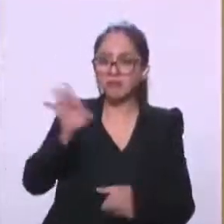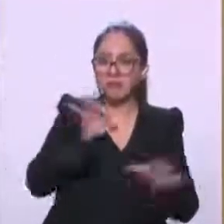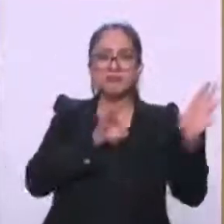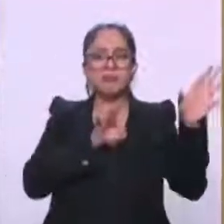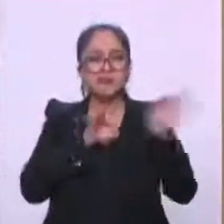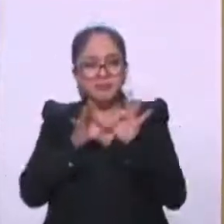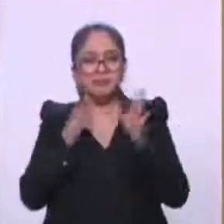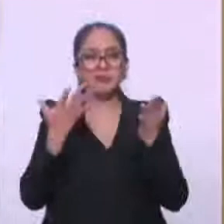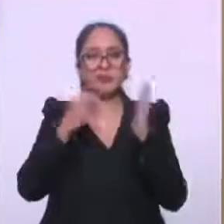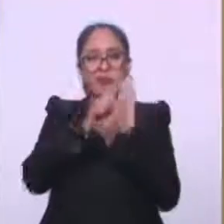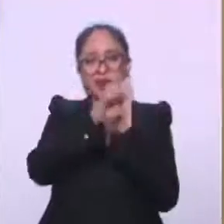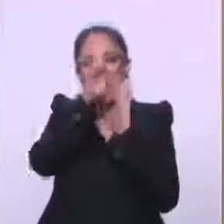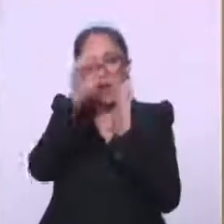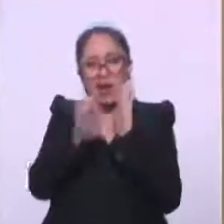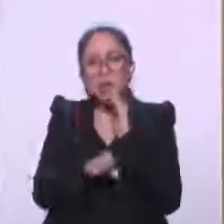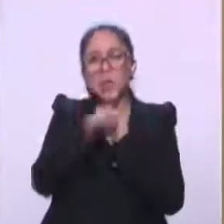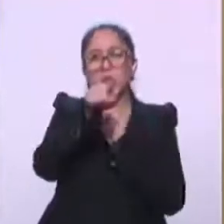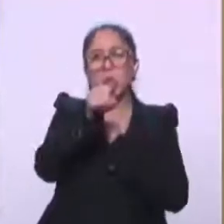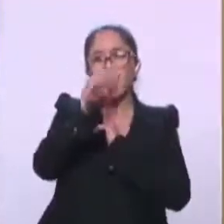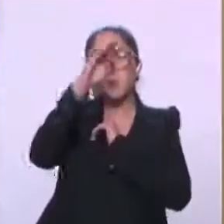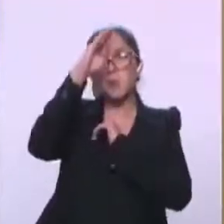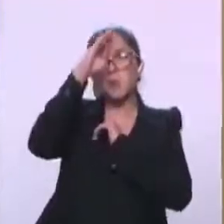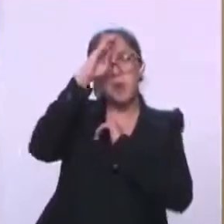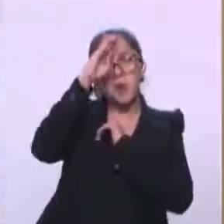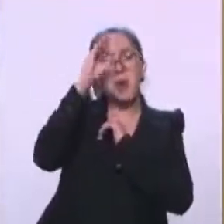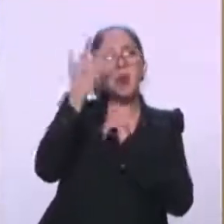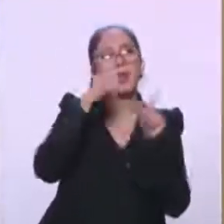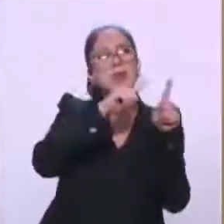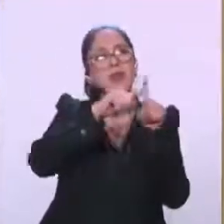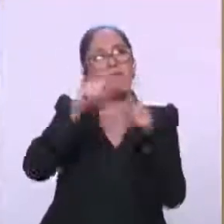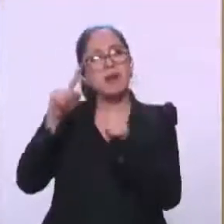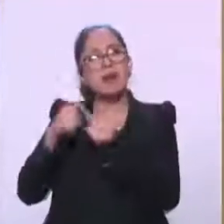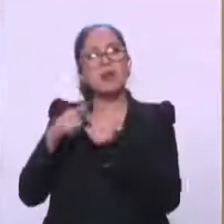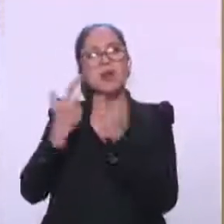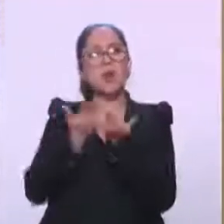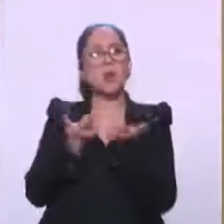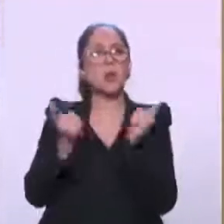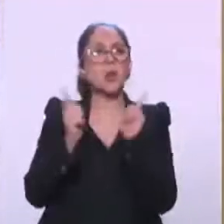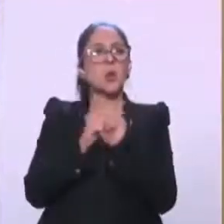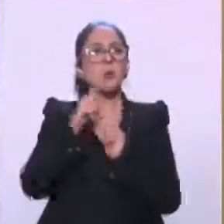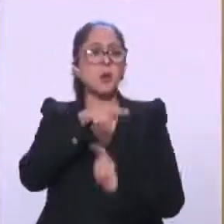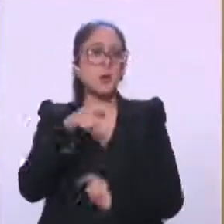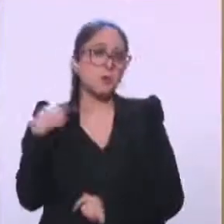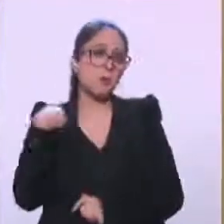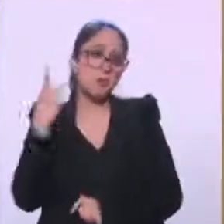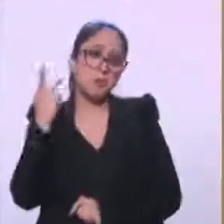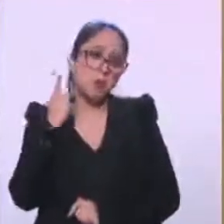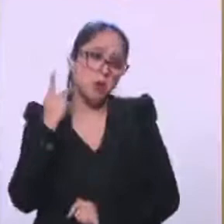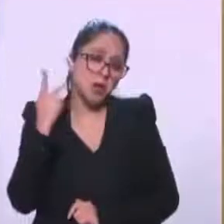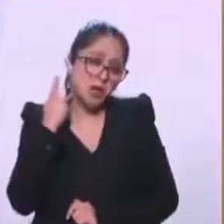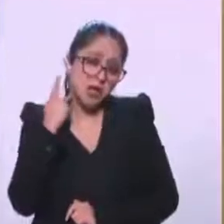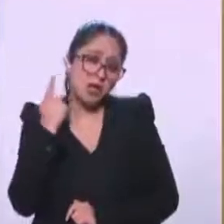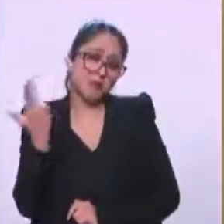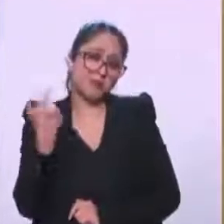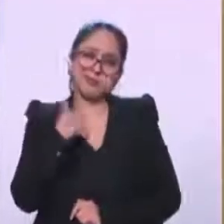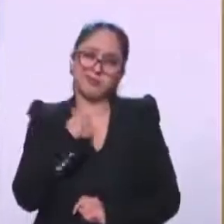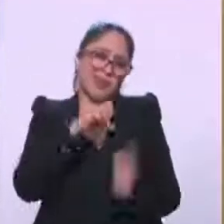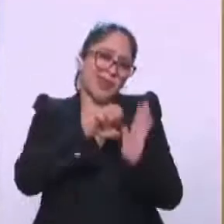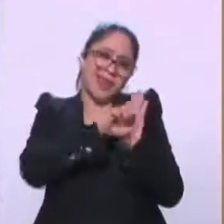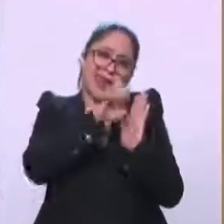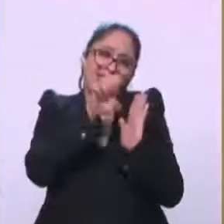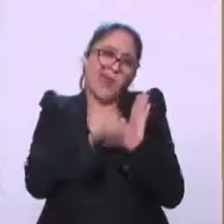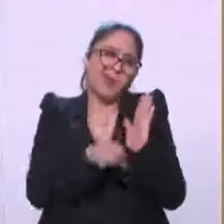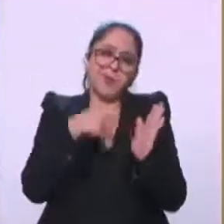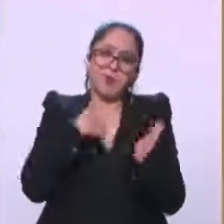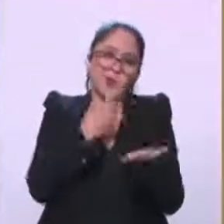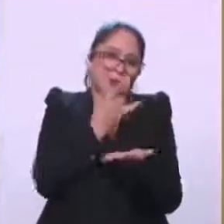especie de mirada externa donde mides partidos. Otra vez, yo solamente les pongo el ejemplo de lo que ha pasado en los